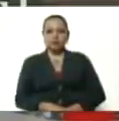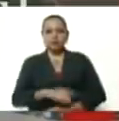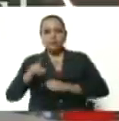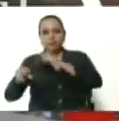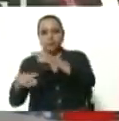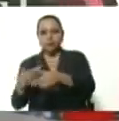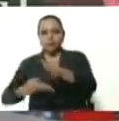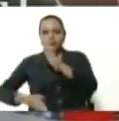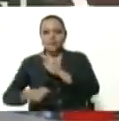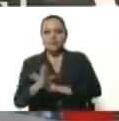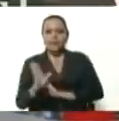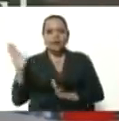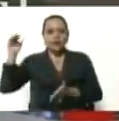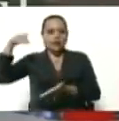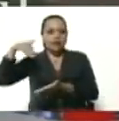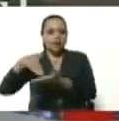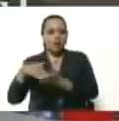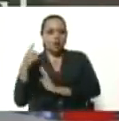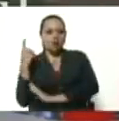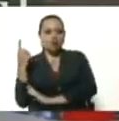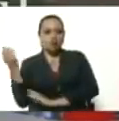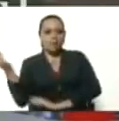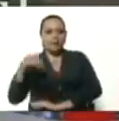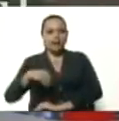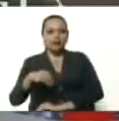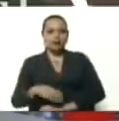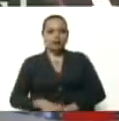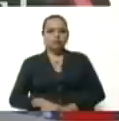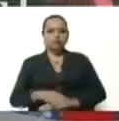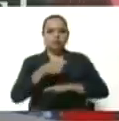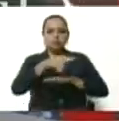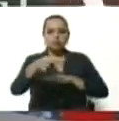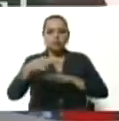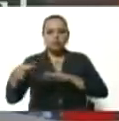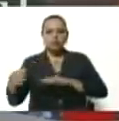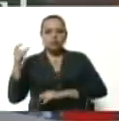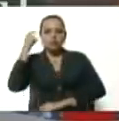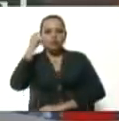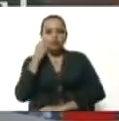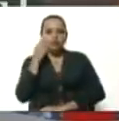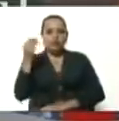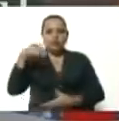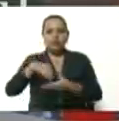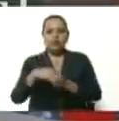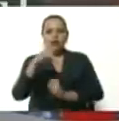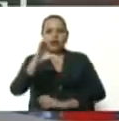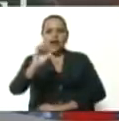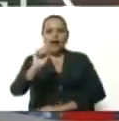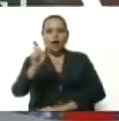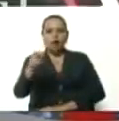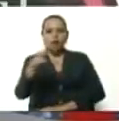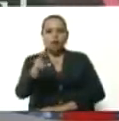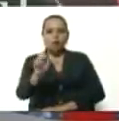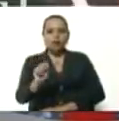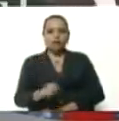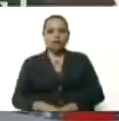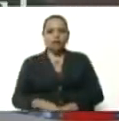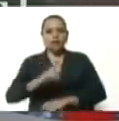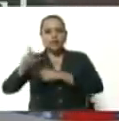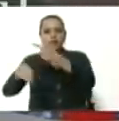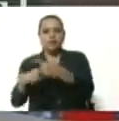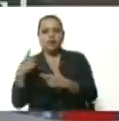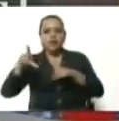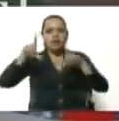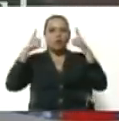Posteriormente nos vamos al estado Aragua con 1 caso del municipio Sucre en Cagua. También nos vamos a La Guaira con